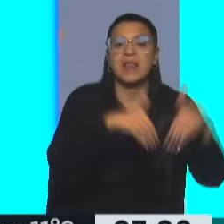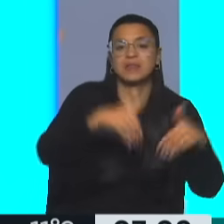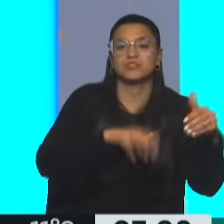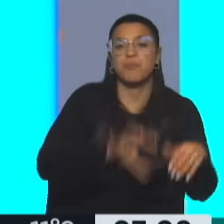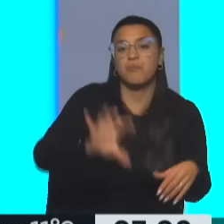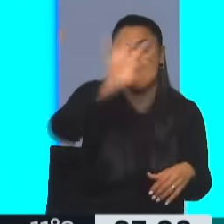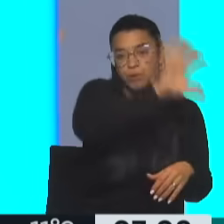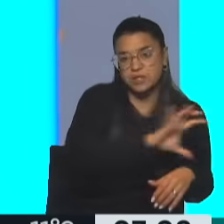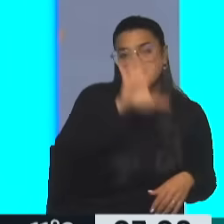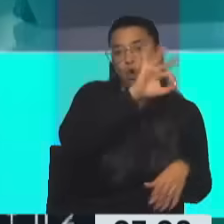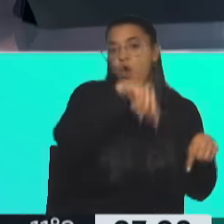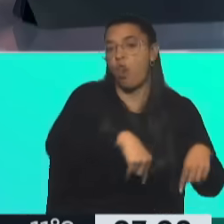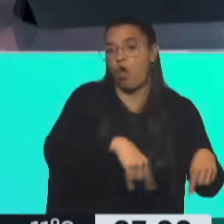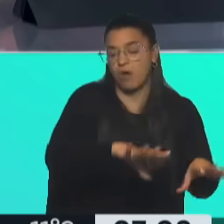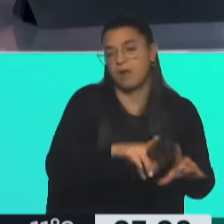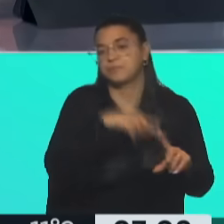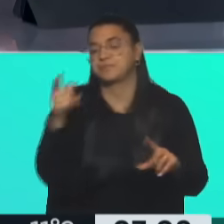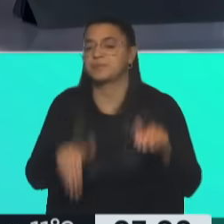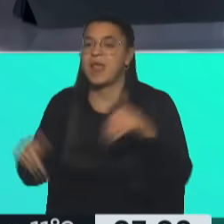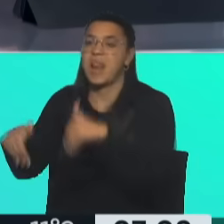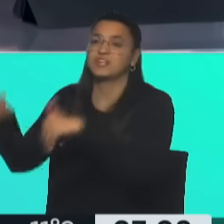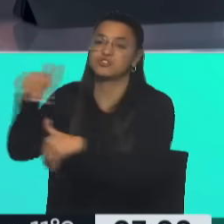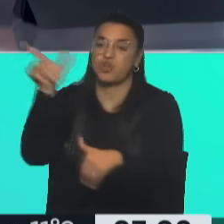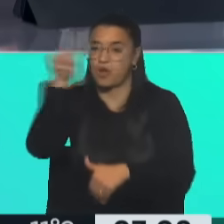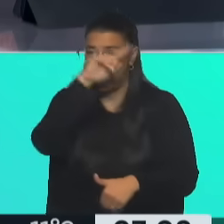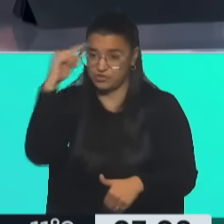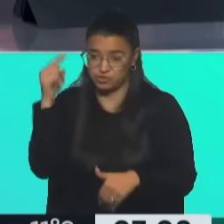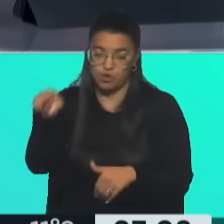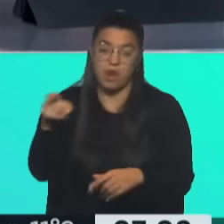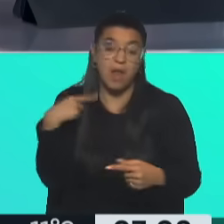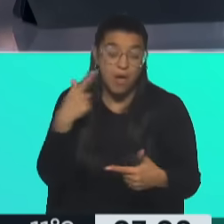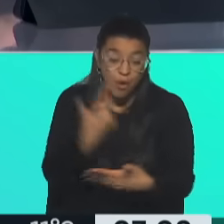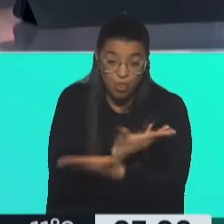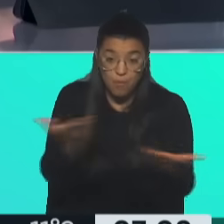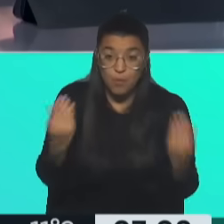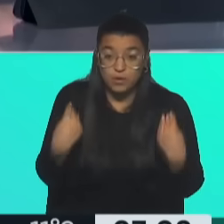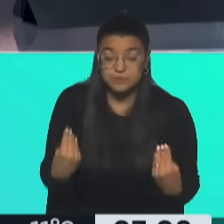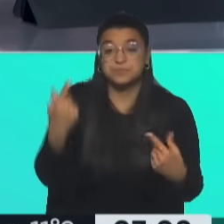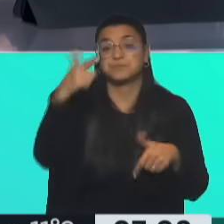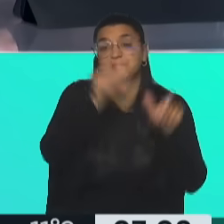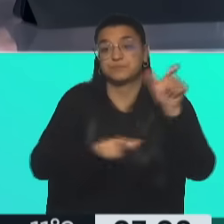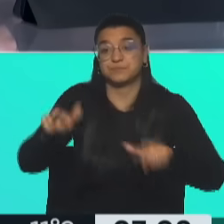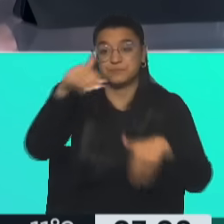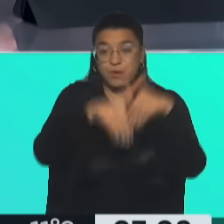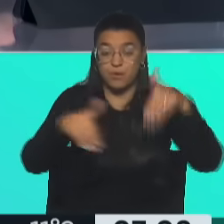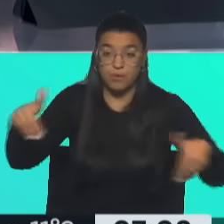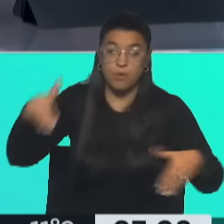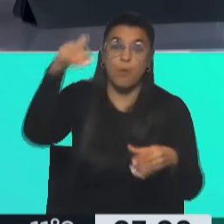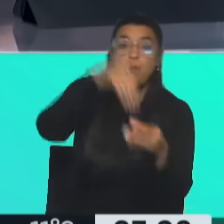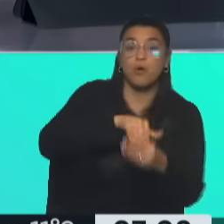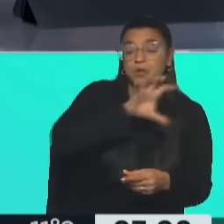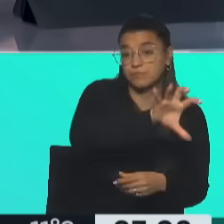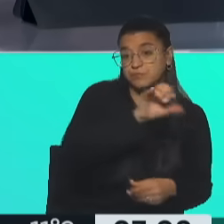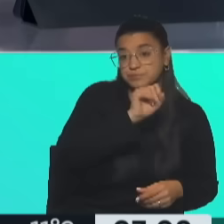provinciales o locales de las elecciones nacionales este escenario demostró que cuando el electorado vota para su provincia